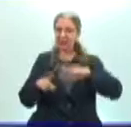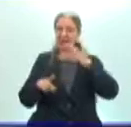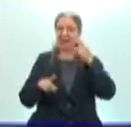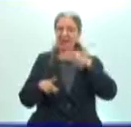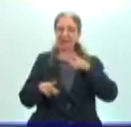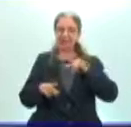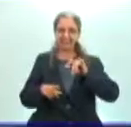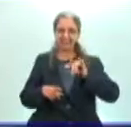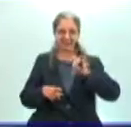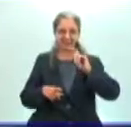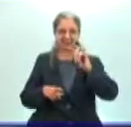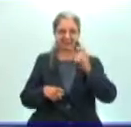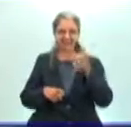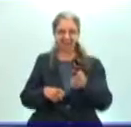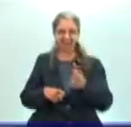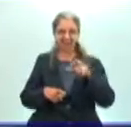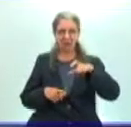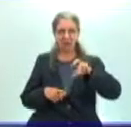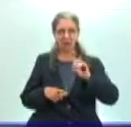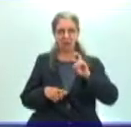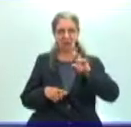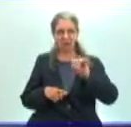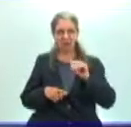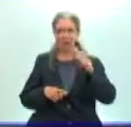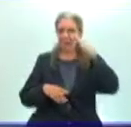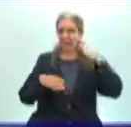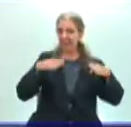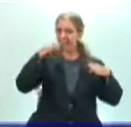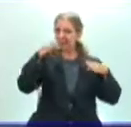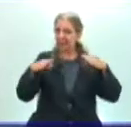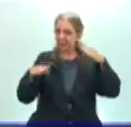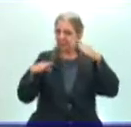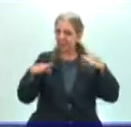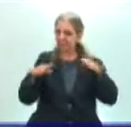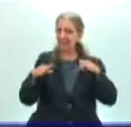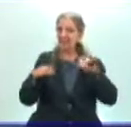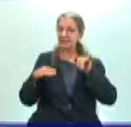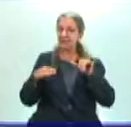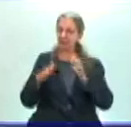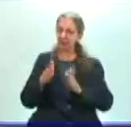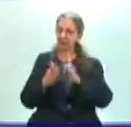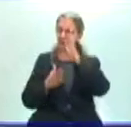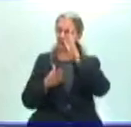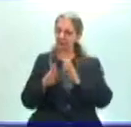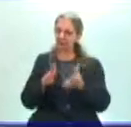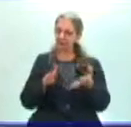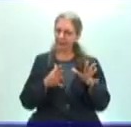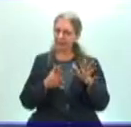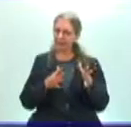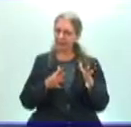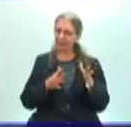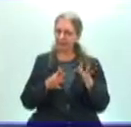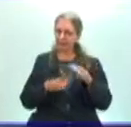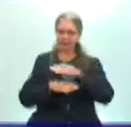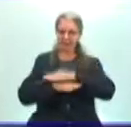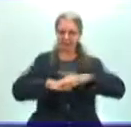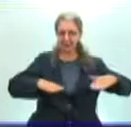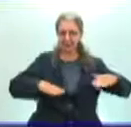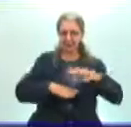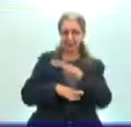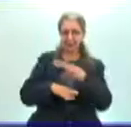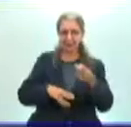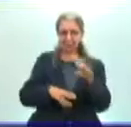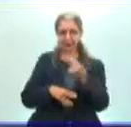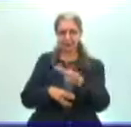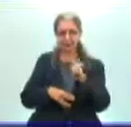El relativo a los catetos y el que tiene que ver con la altura relativa a la hipotenusa.